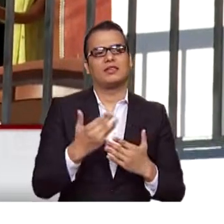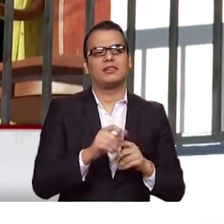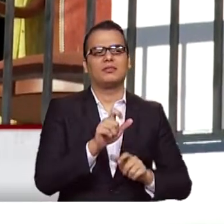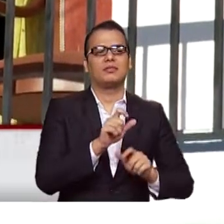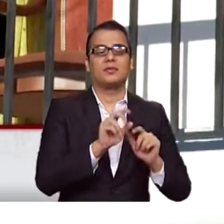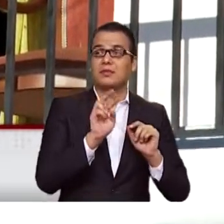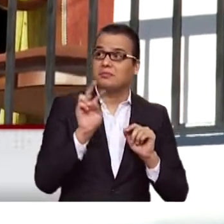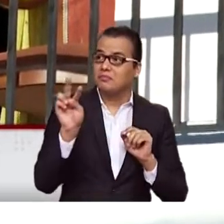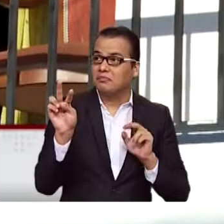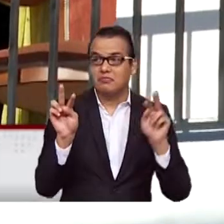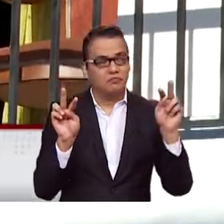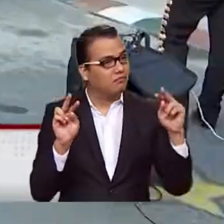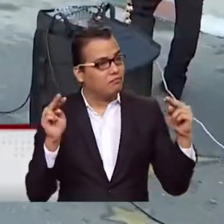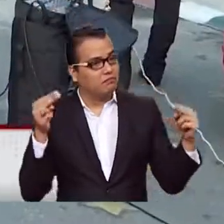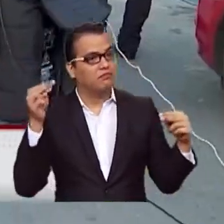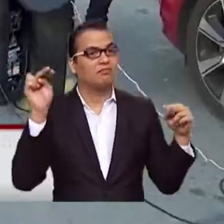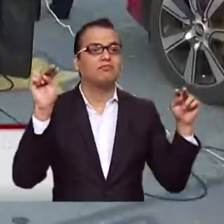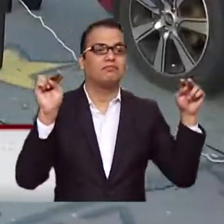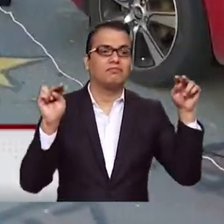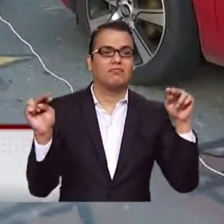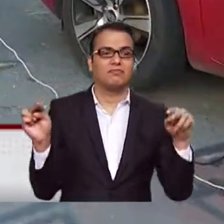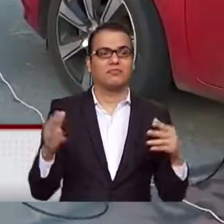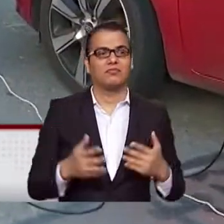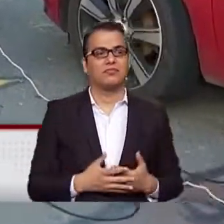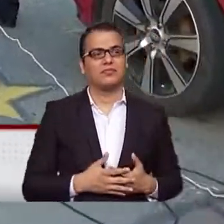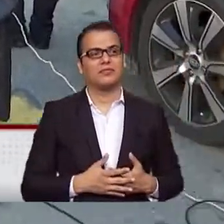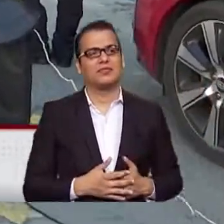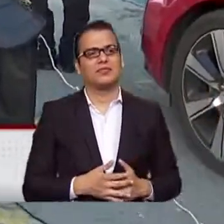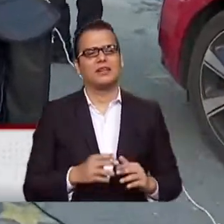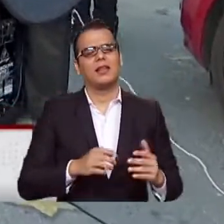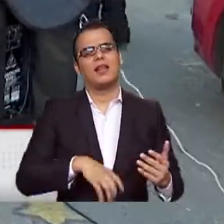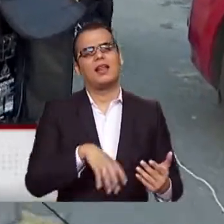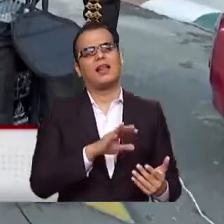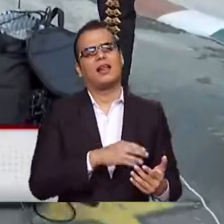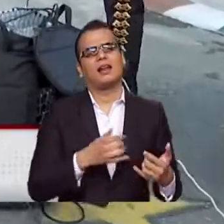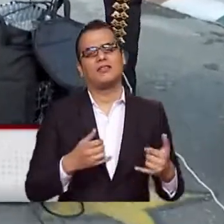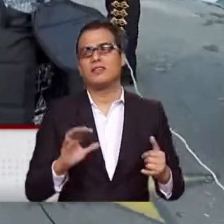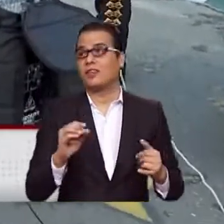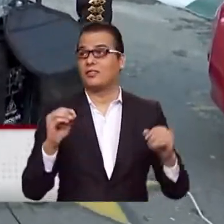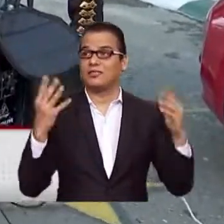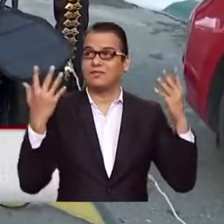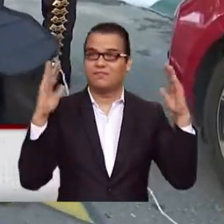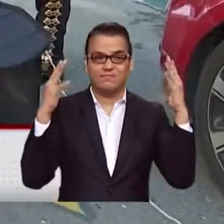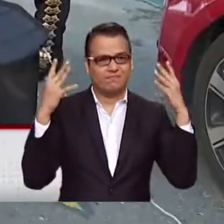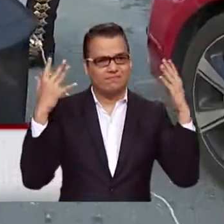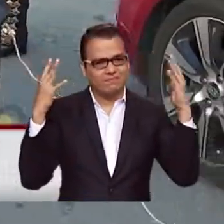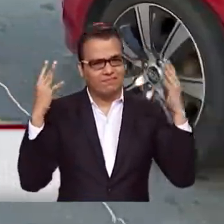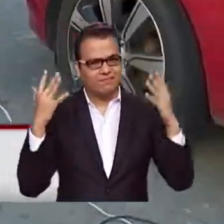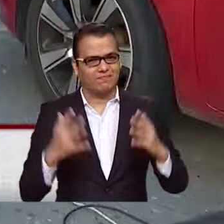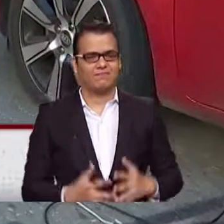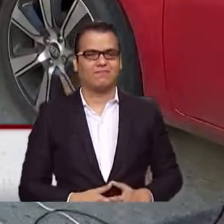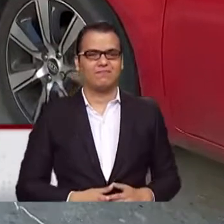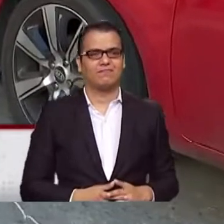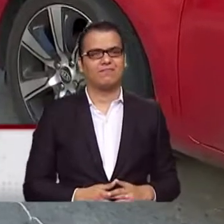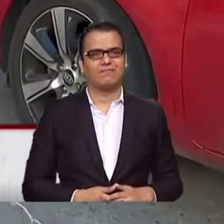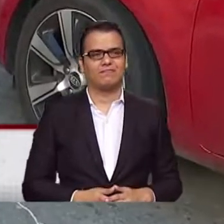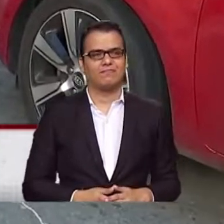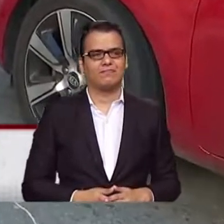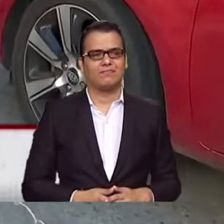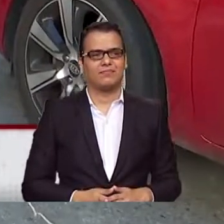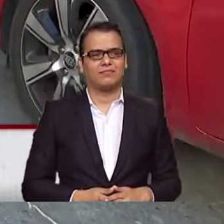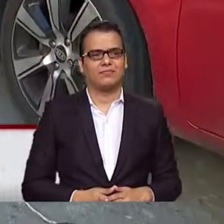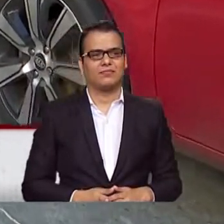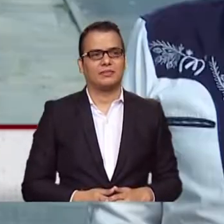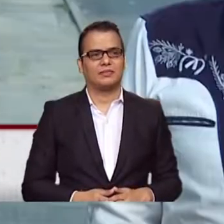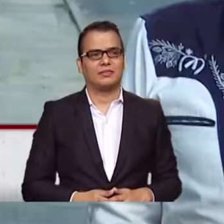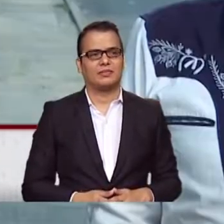empiezan a asomarse algunos vecinos admirando esta gran voz y al final de cada canción los aplausos son motivación para continuar. Gracias por esos